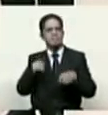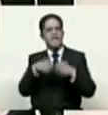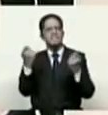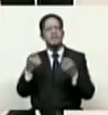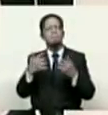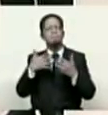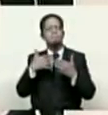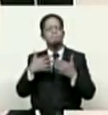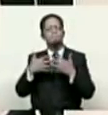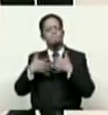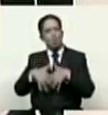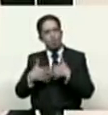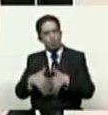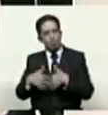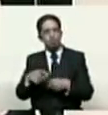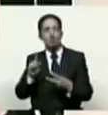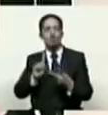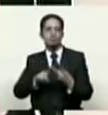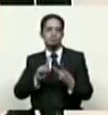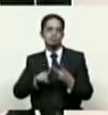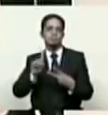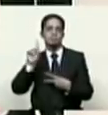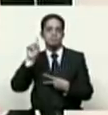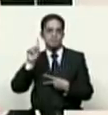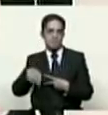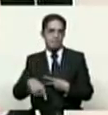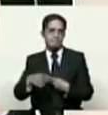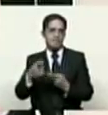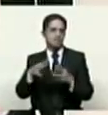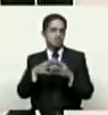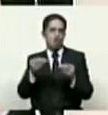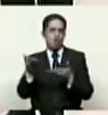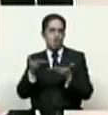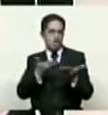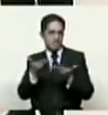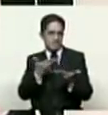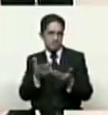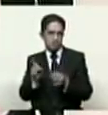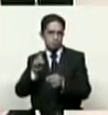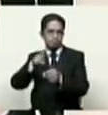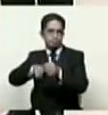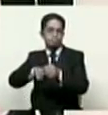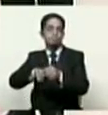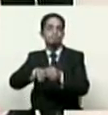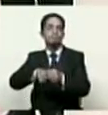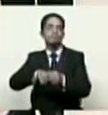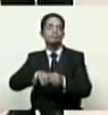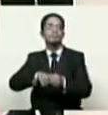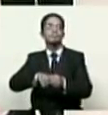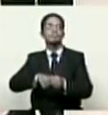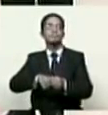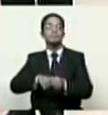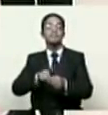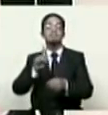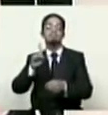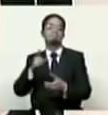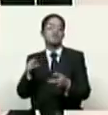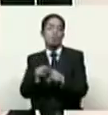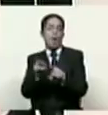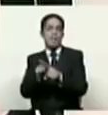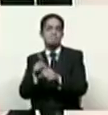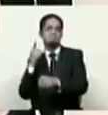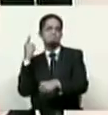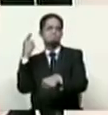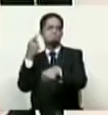la producción de servicios conexos con la industria petrolera, afectar, bueno, imponer una especie de